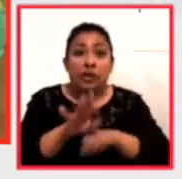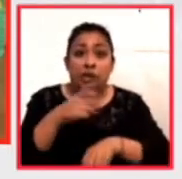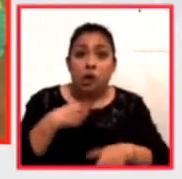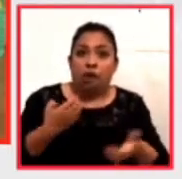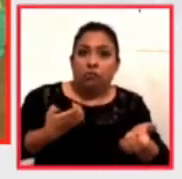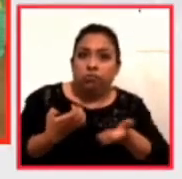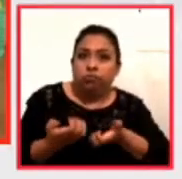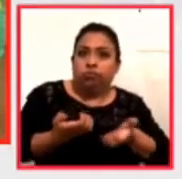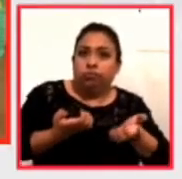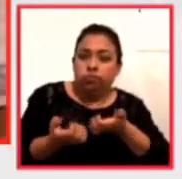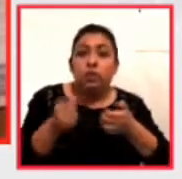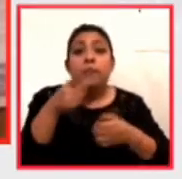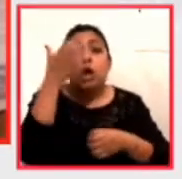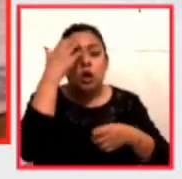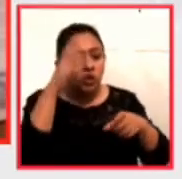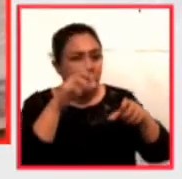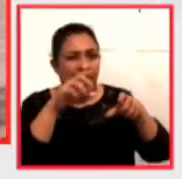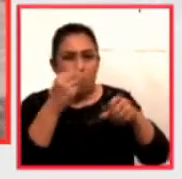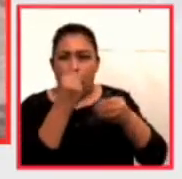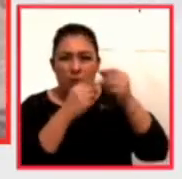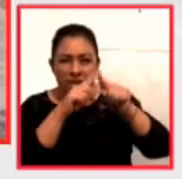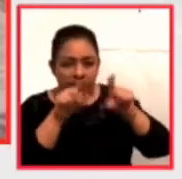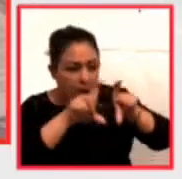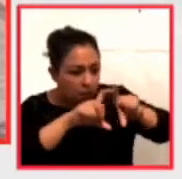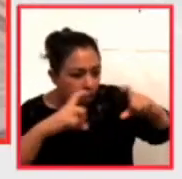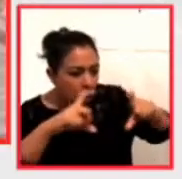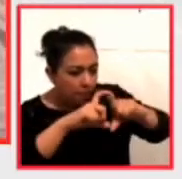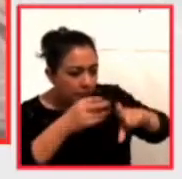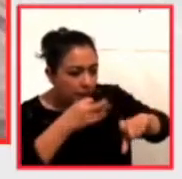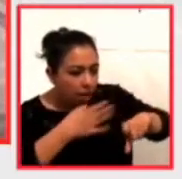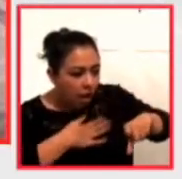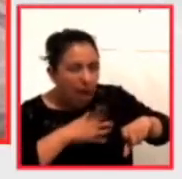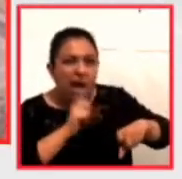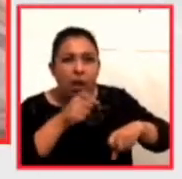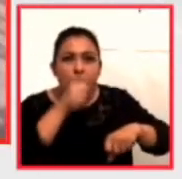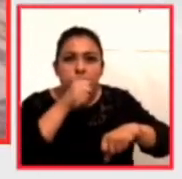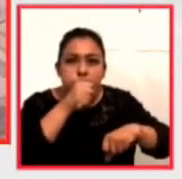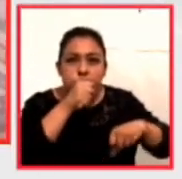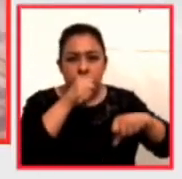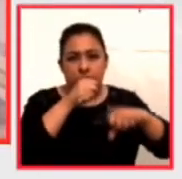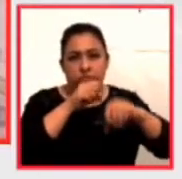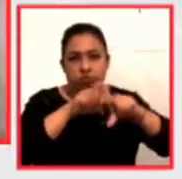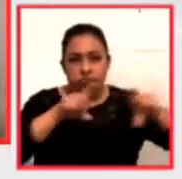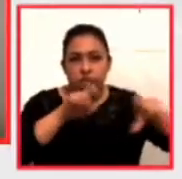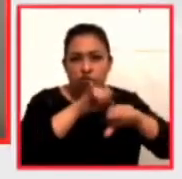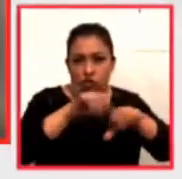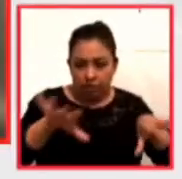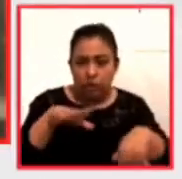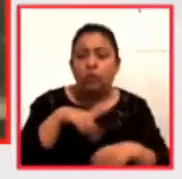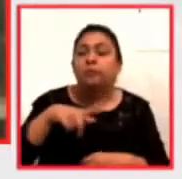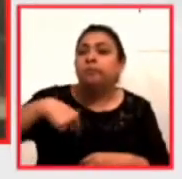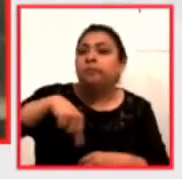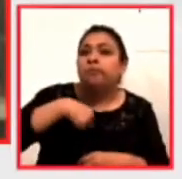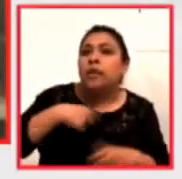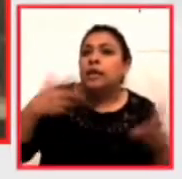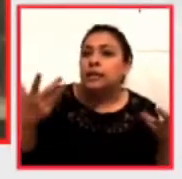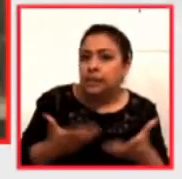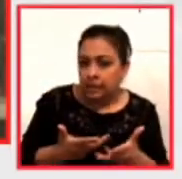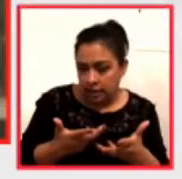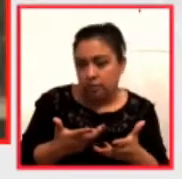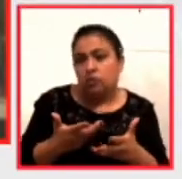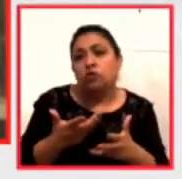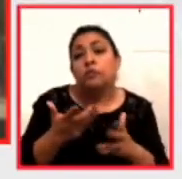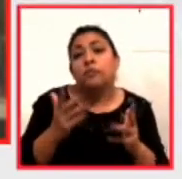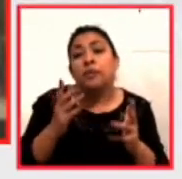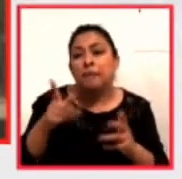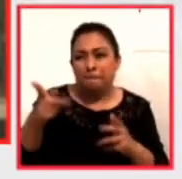los etiquetados de los alimentos. Lo que hicimos fue que Irma o los